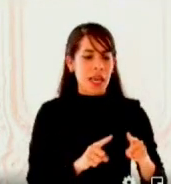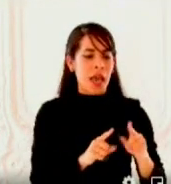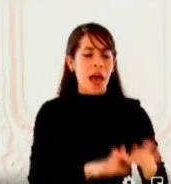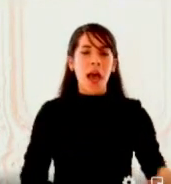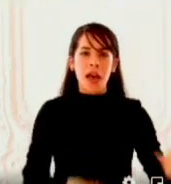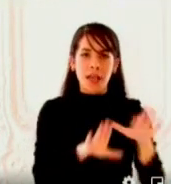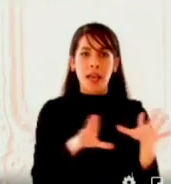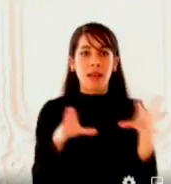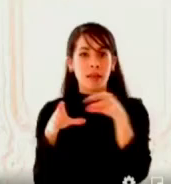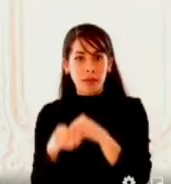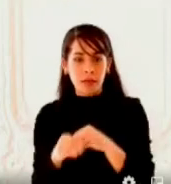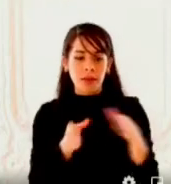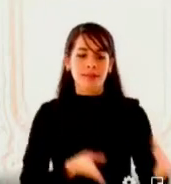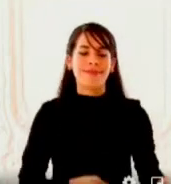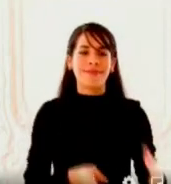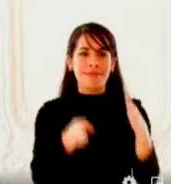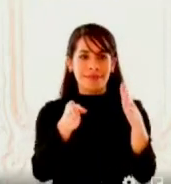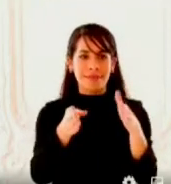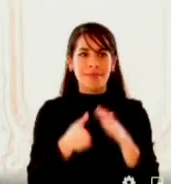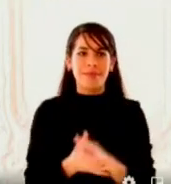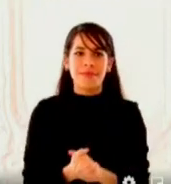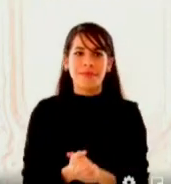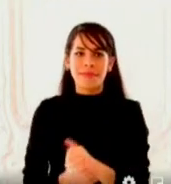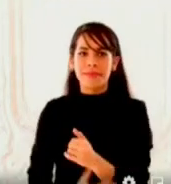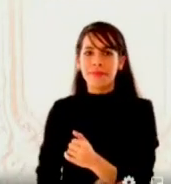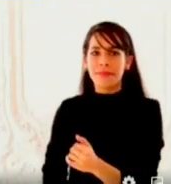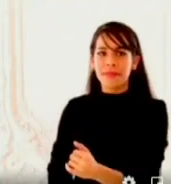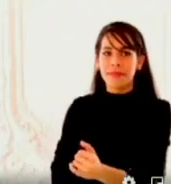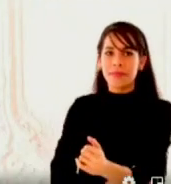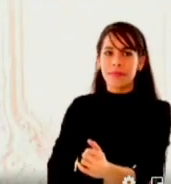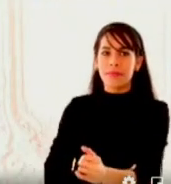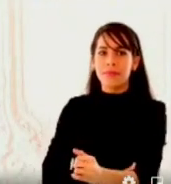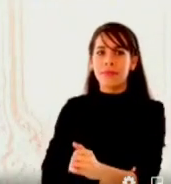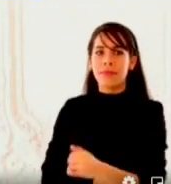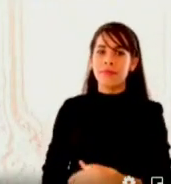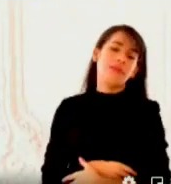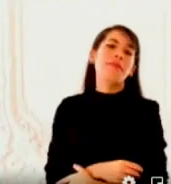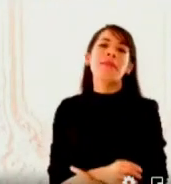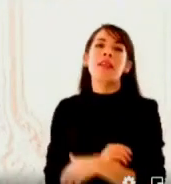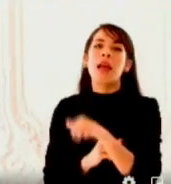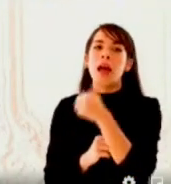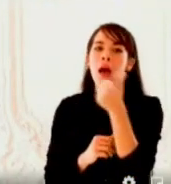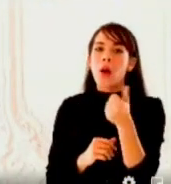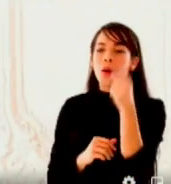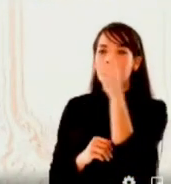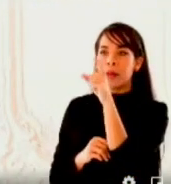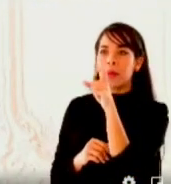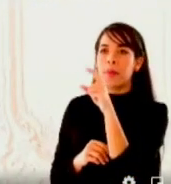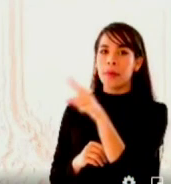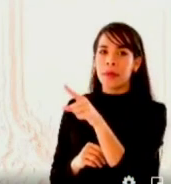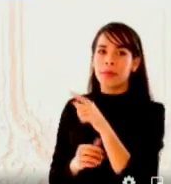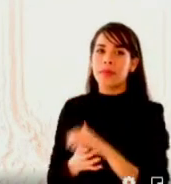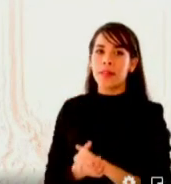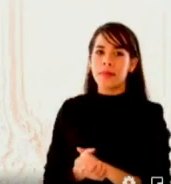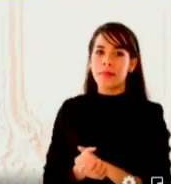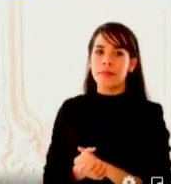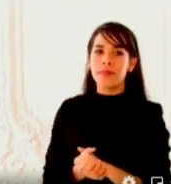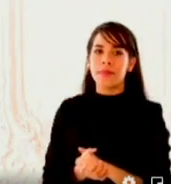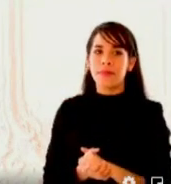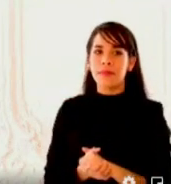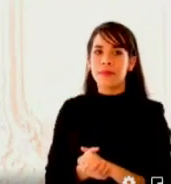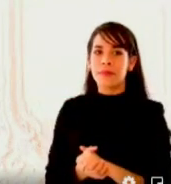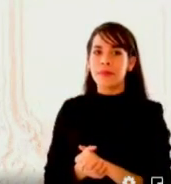carretera. Ok, la última pregunta, no sé si tú la has considerado, pero me gustaría saber si la ingeniera tiene alguna opinión